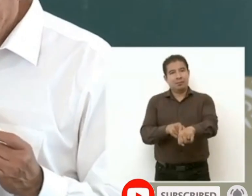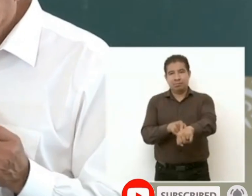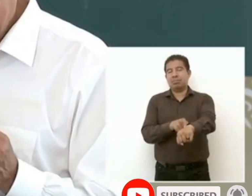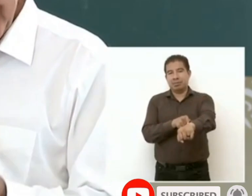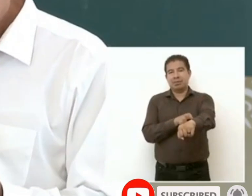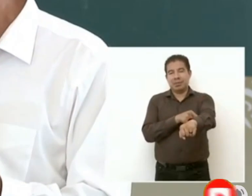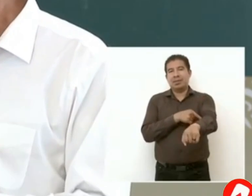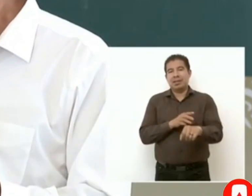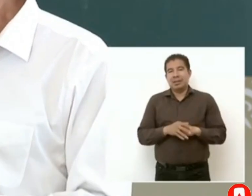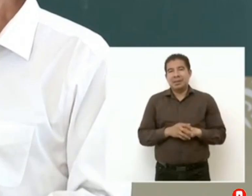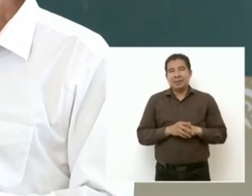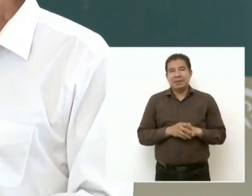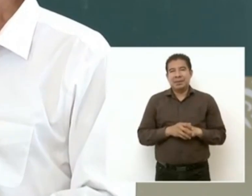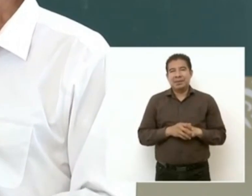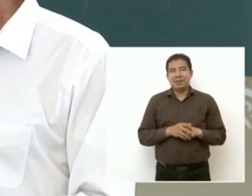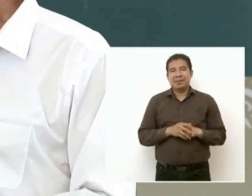No.